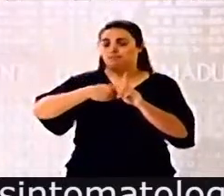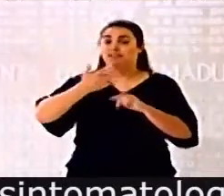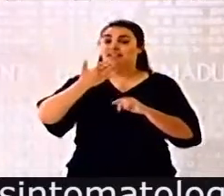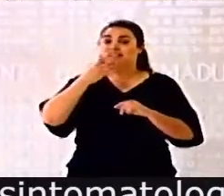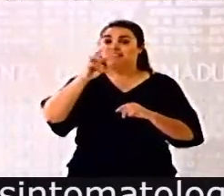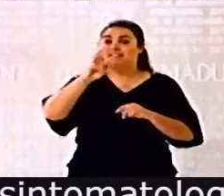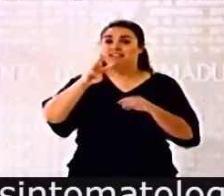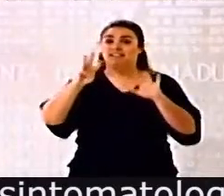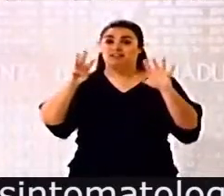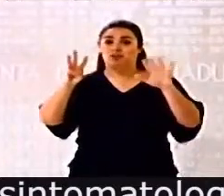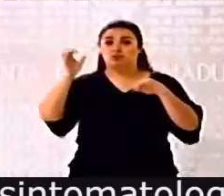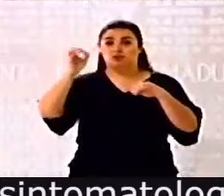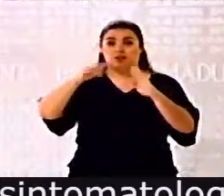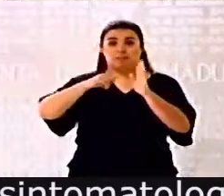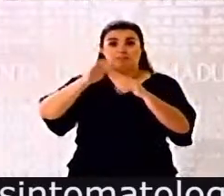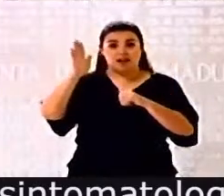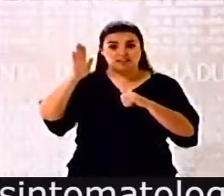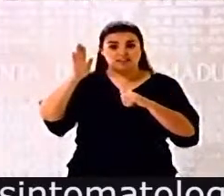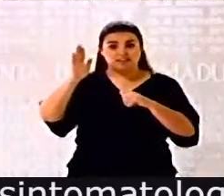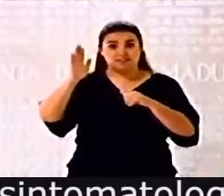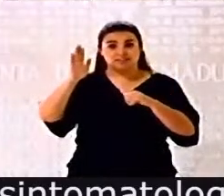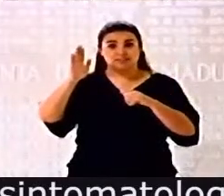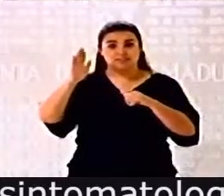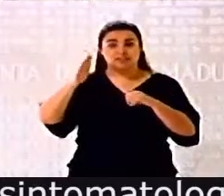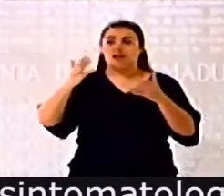de 38 grados centígrados,